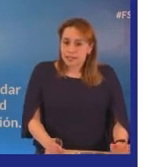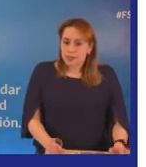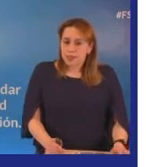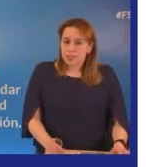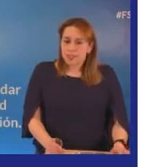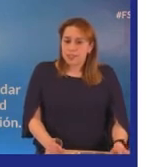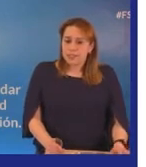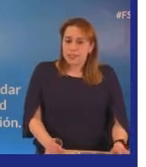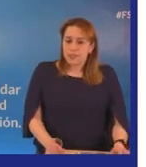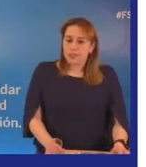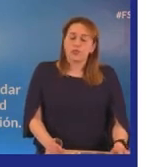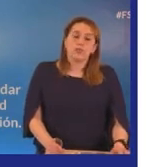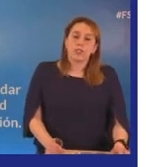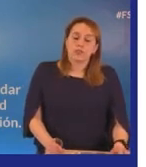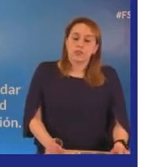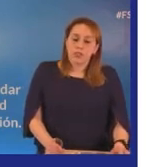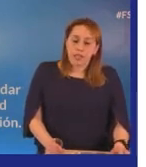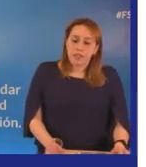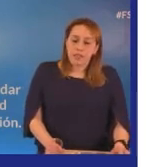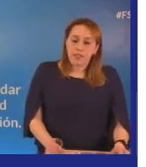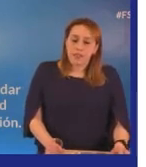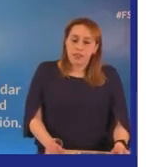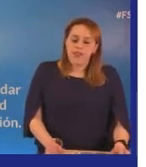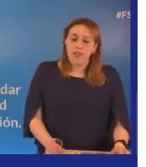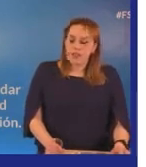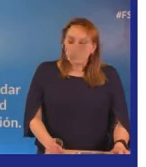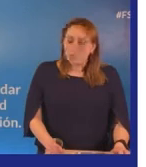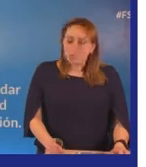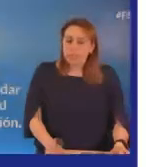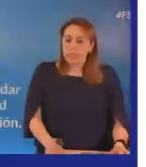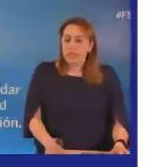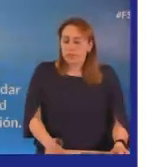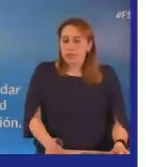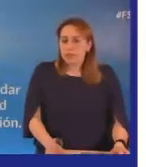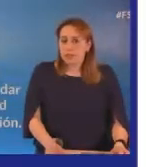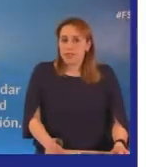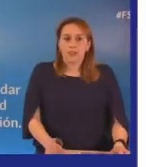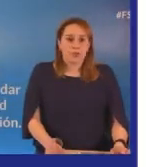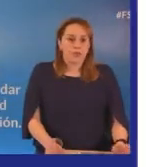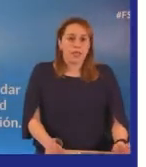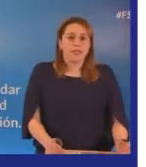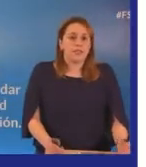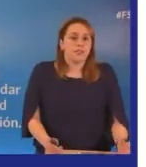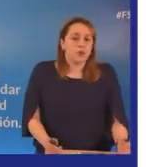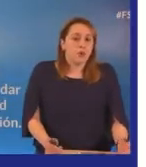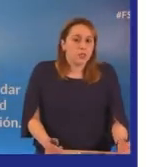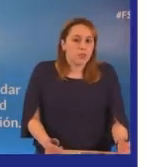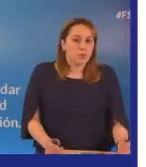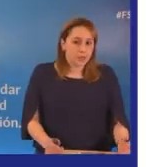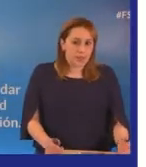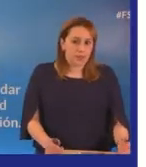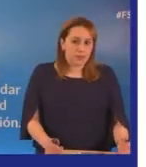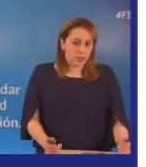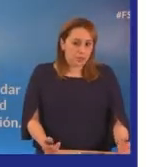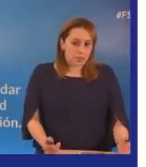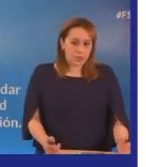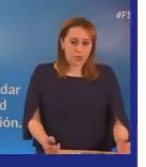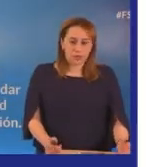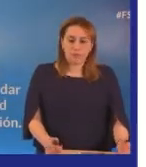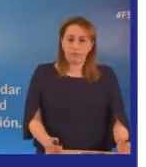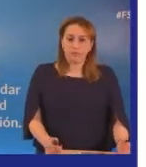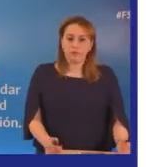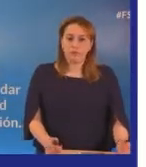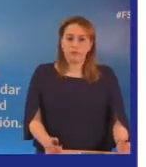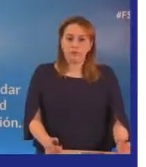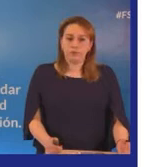avanzadas, que son las que tienen que ver con los contactos sociales, con las relaciones interpersonales, con los viajes y los hobbies o pasatiempos de la